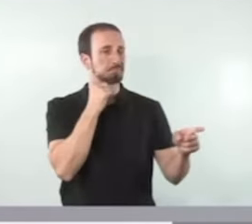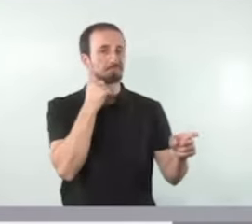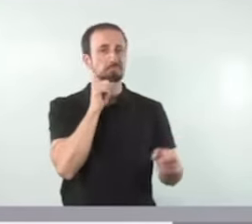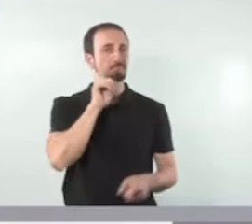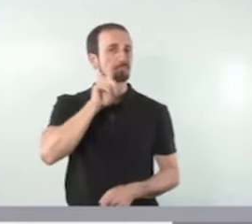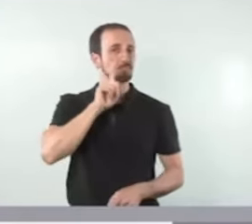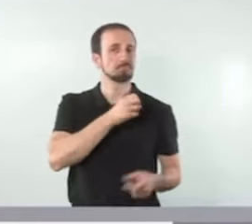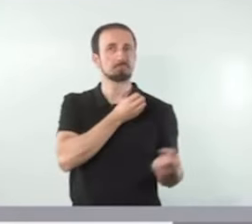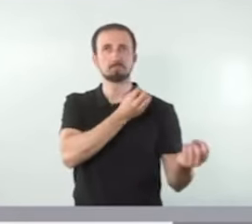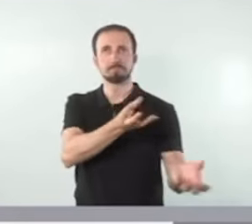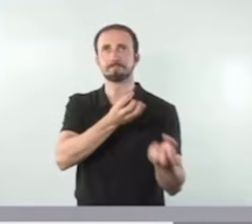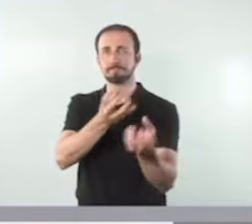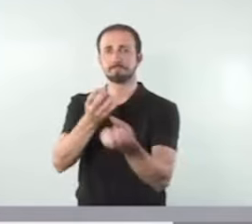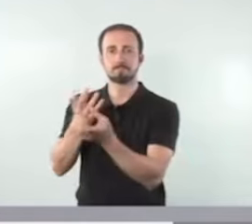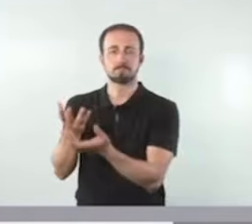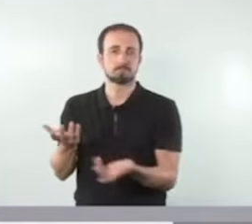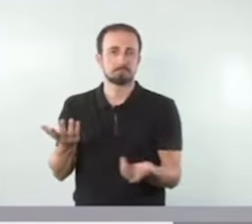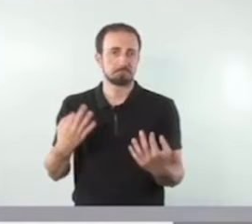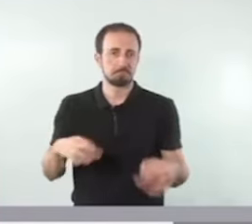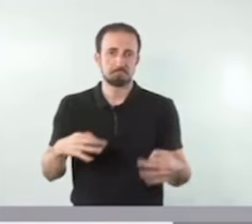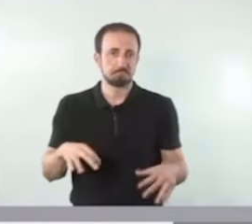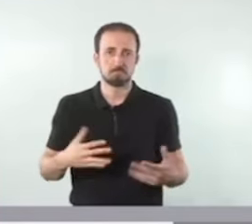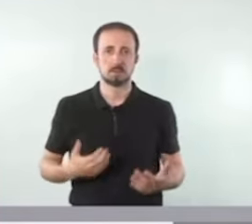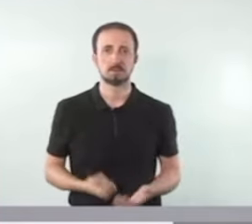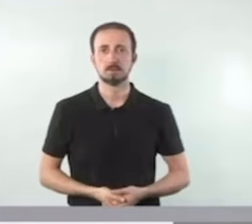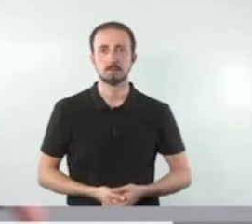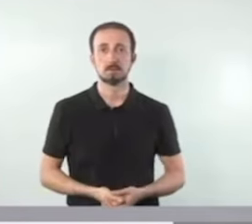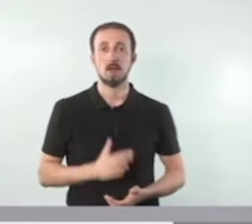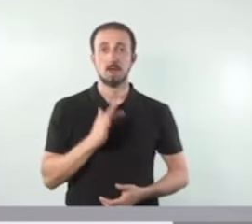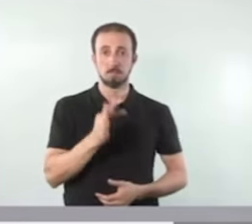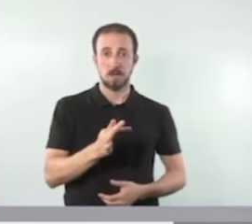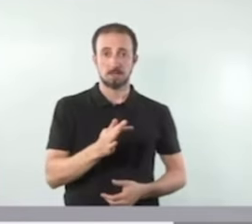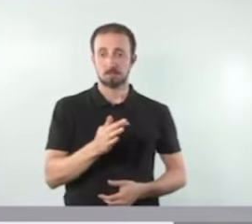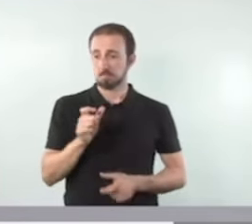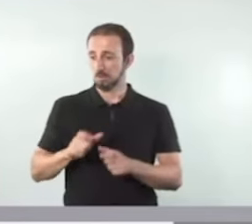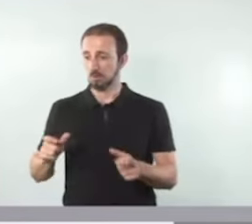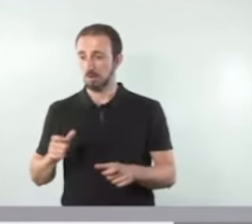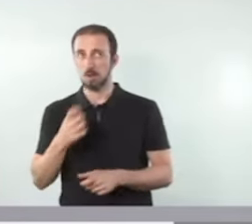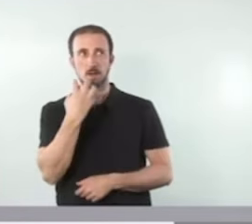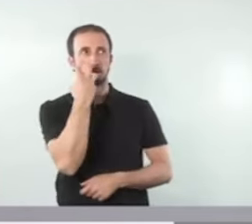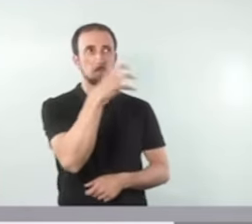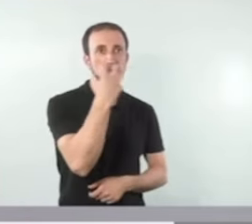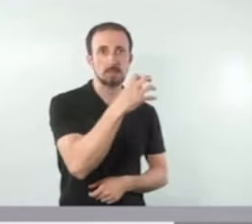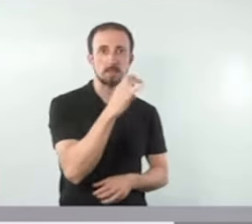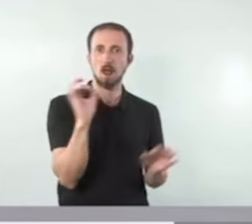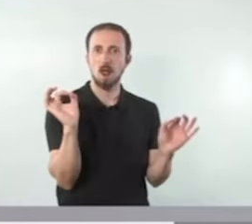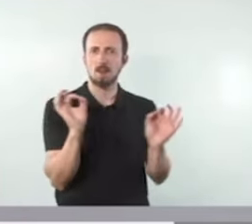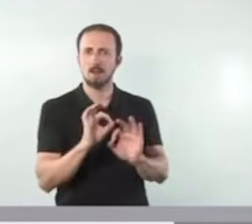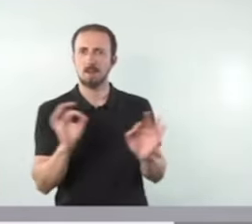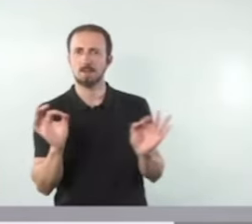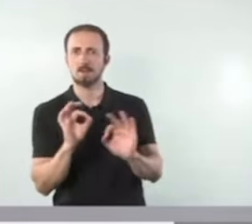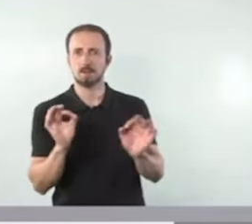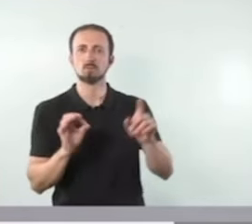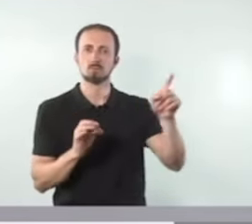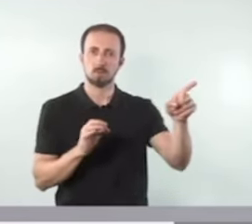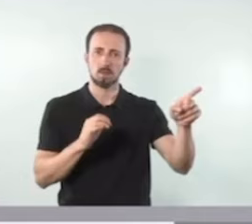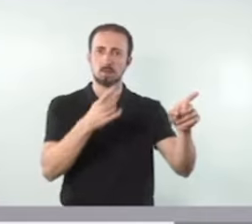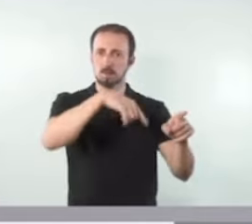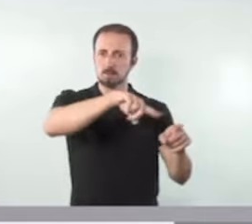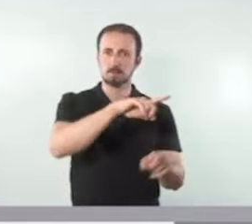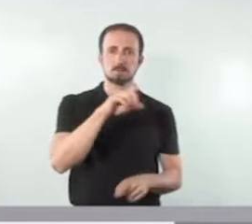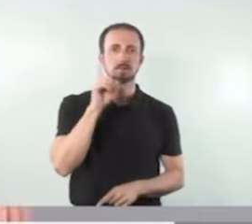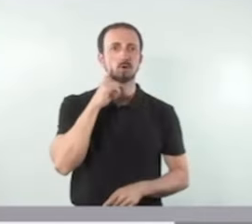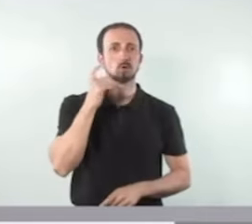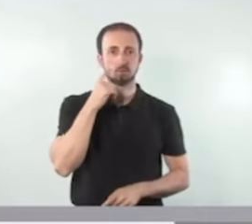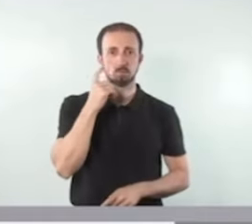acostumbrados lo que es peor a que absolutamente nadie les reiste pero le voy a decir una cosa presidente mientras